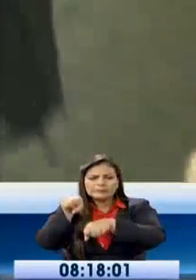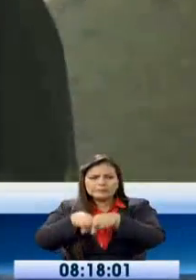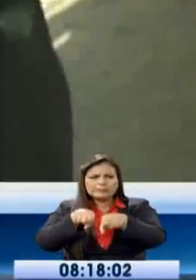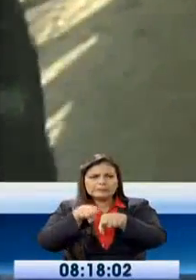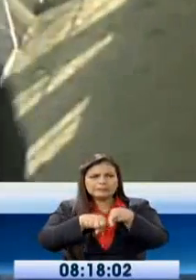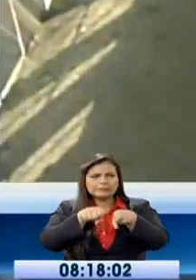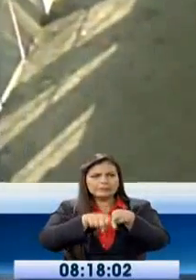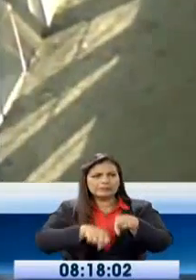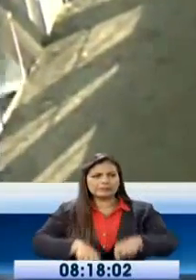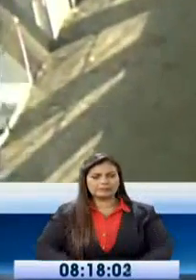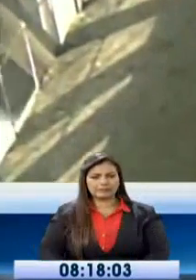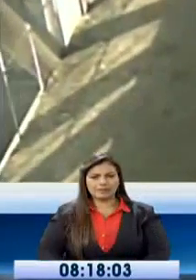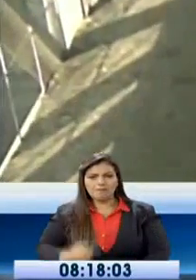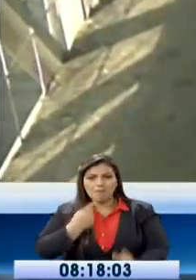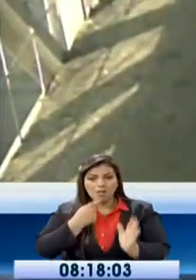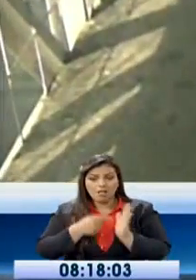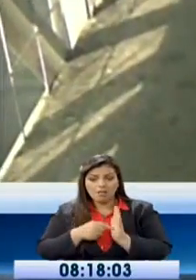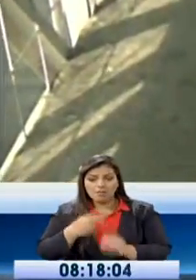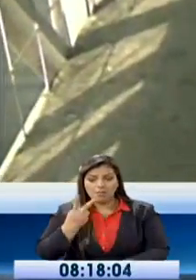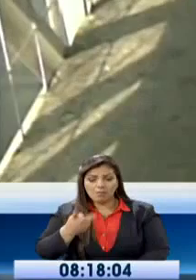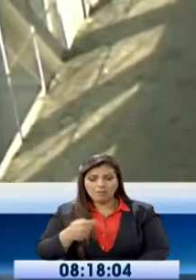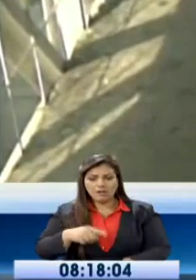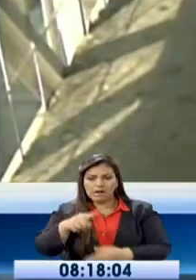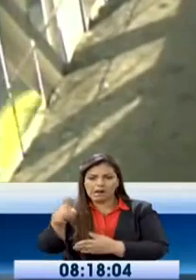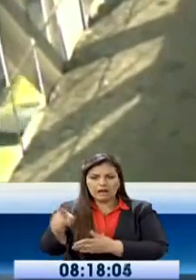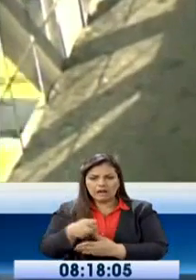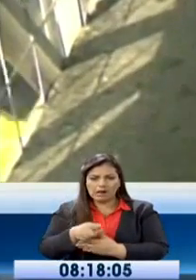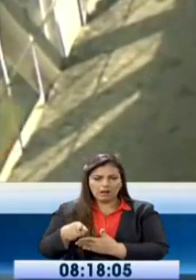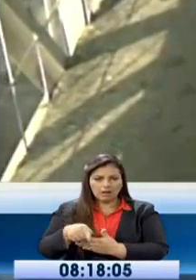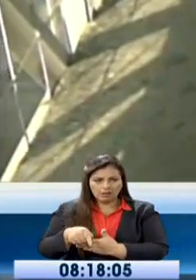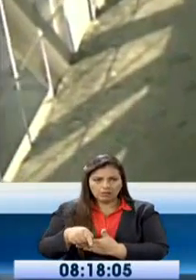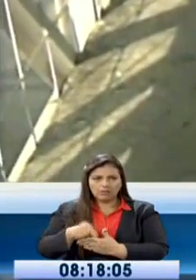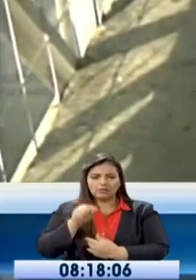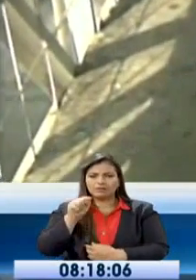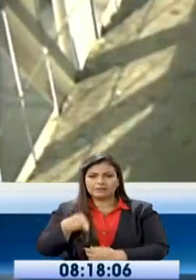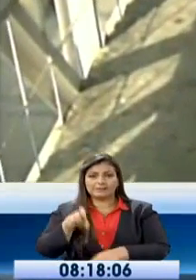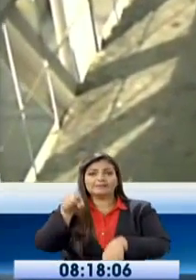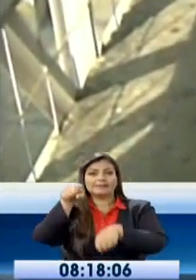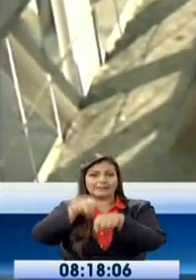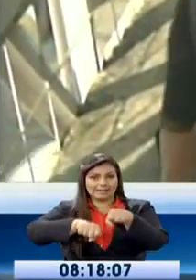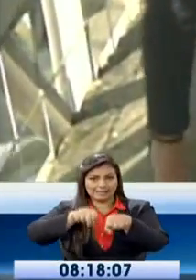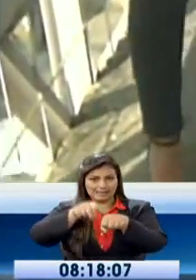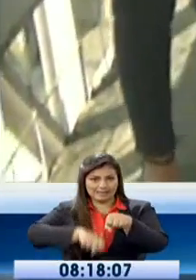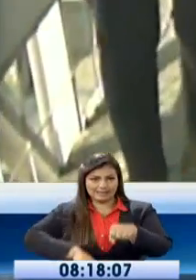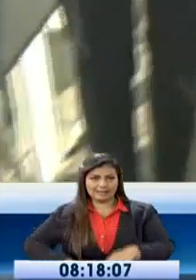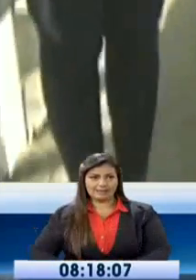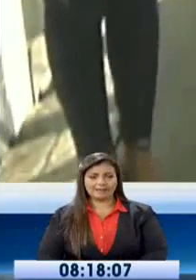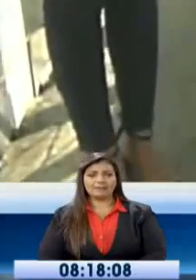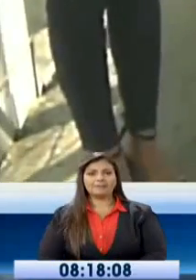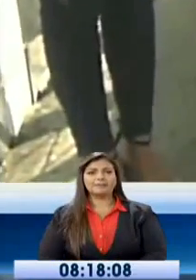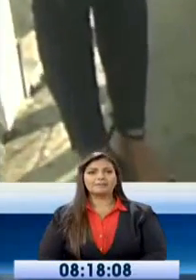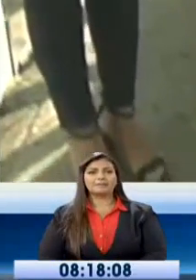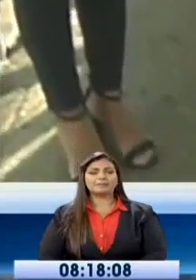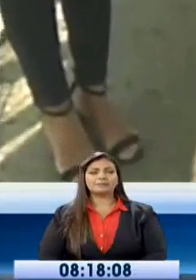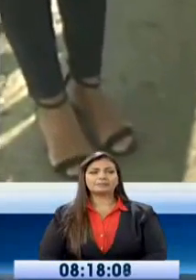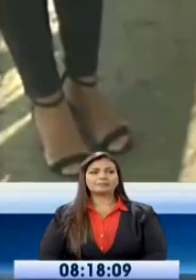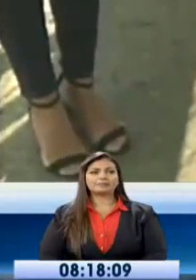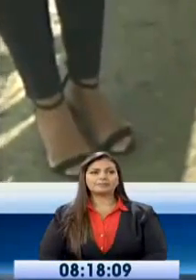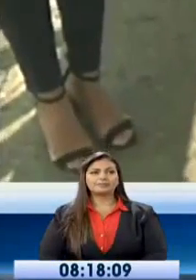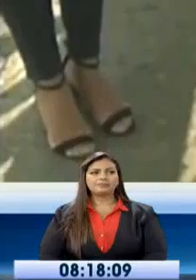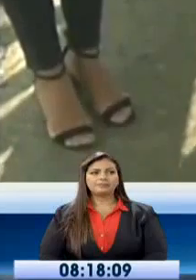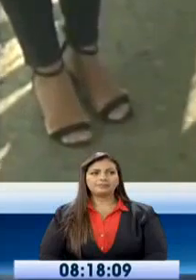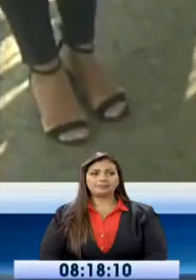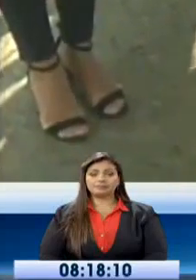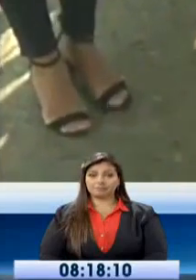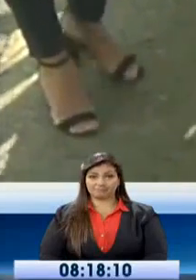esta parte que está aquí, se nota la rotura y se ve cómo hay pedazos de cemento que están